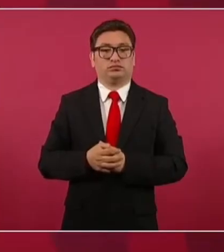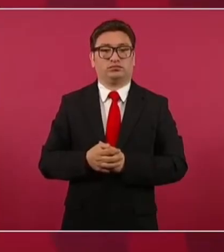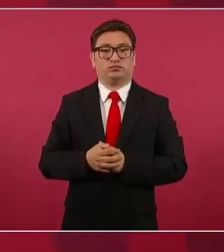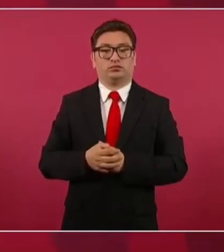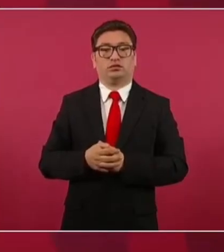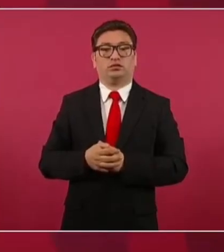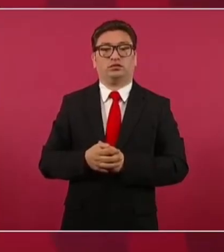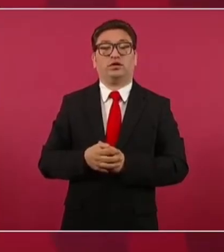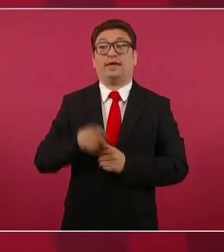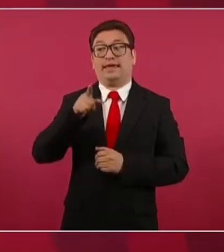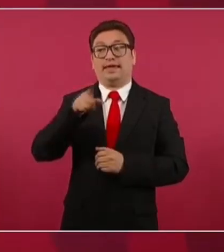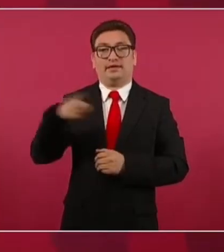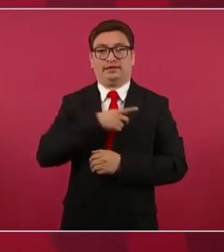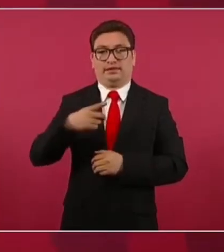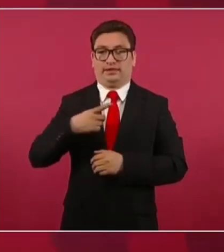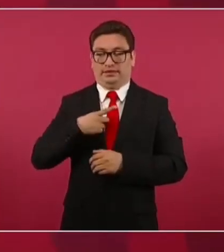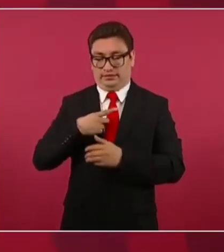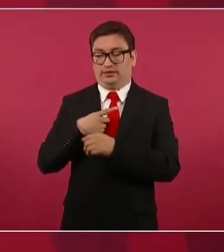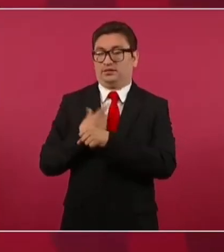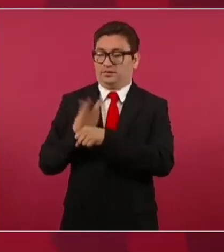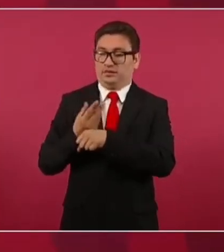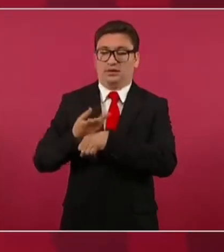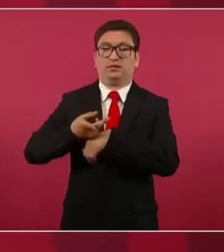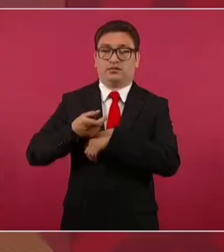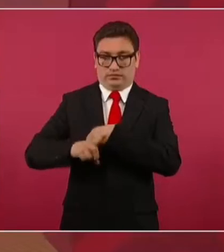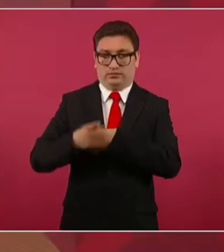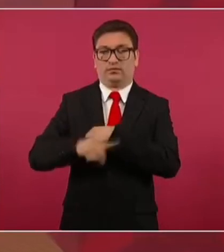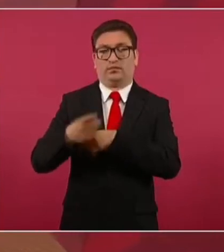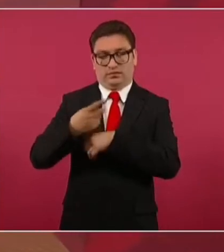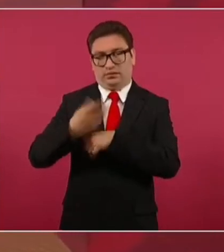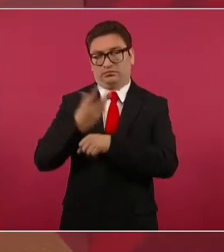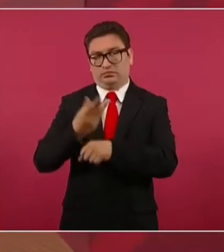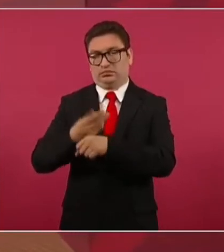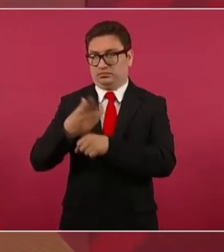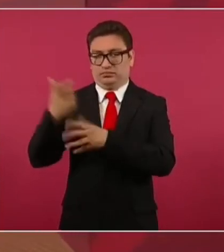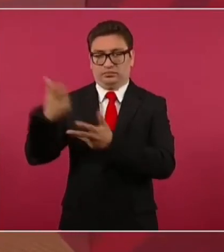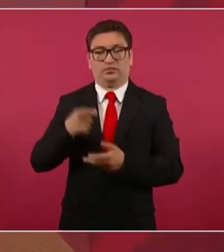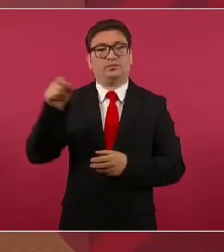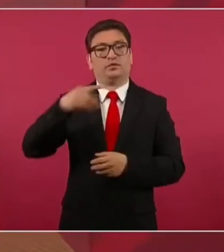de lo que tienen que pagar para reparar el daño. Lo que hizo el señor Ancira,